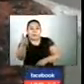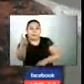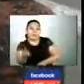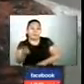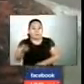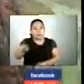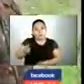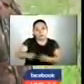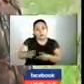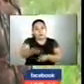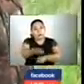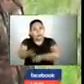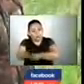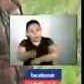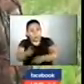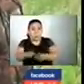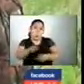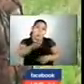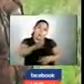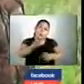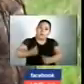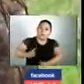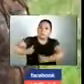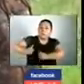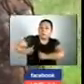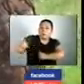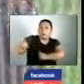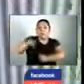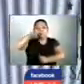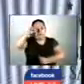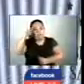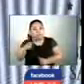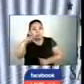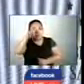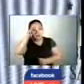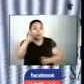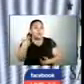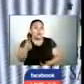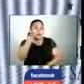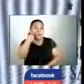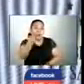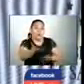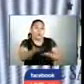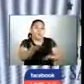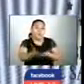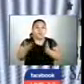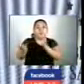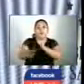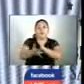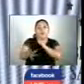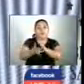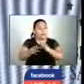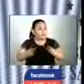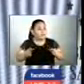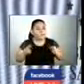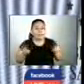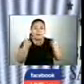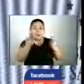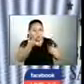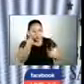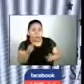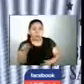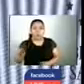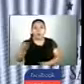y miembros del Ejército efectúan, incrementando de manera comprobable nuestras técnicas de salvamento para